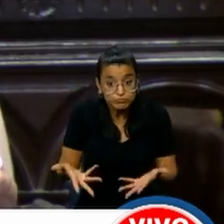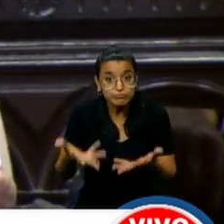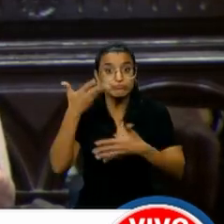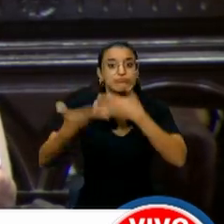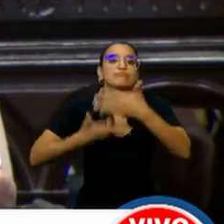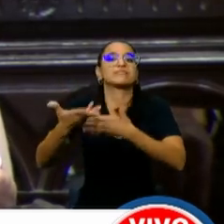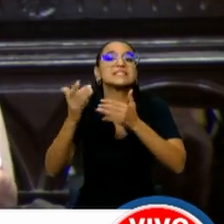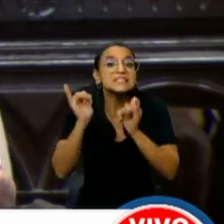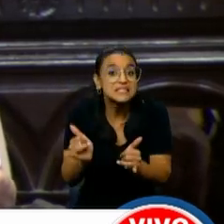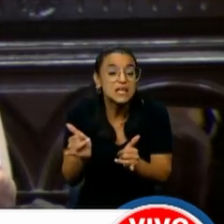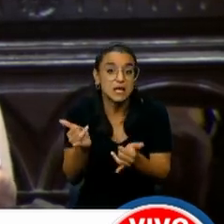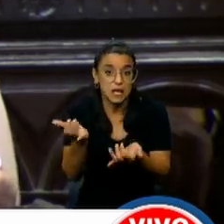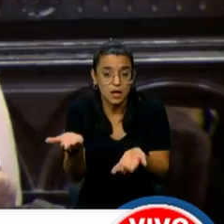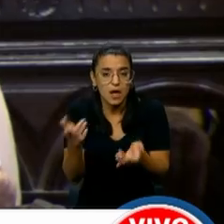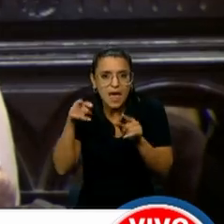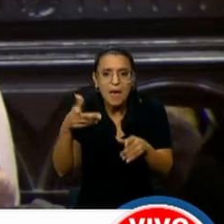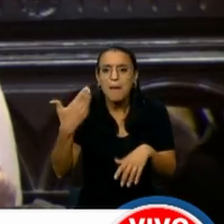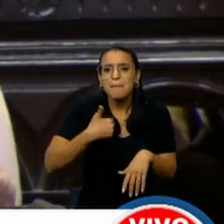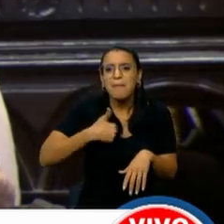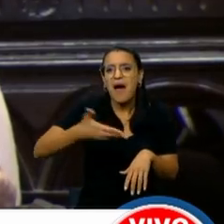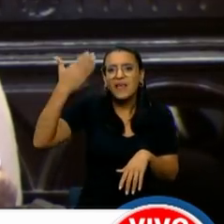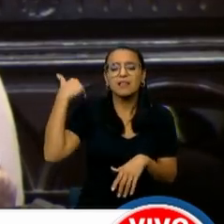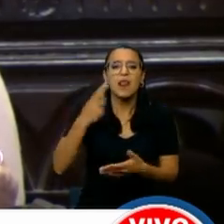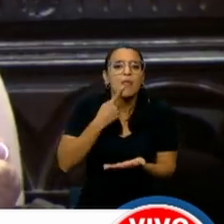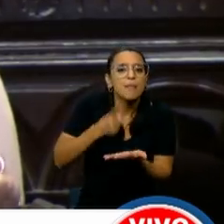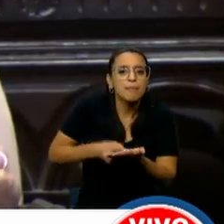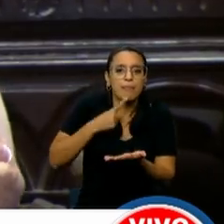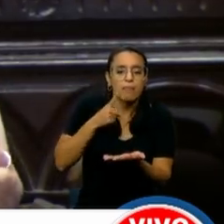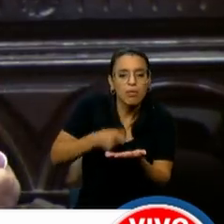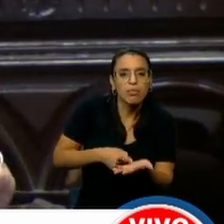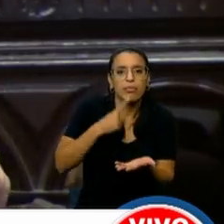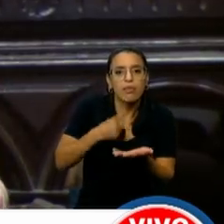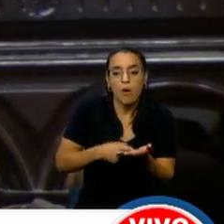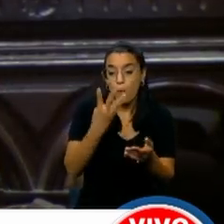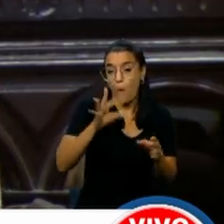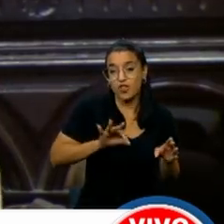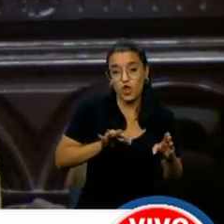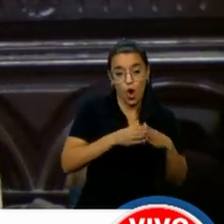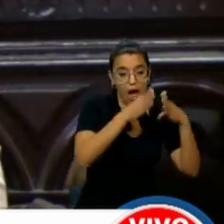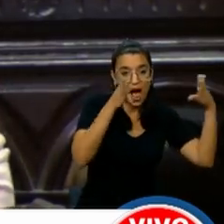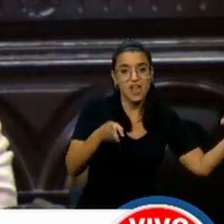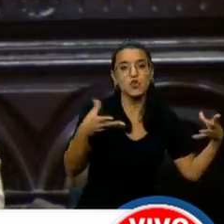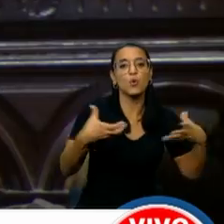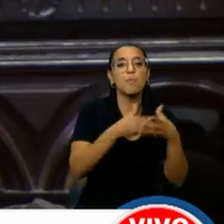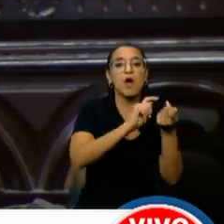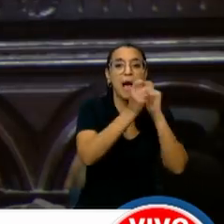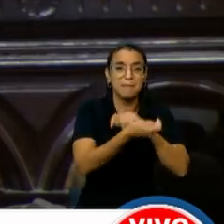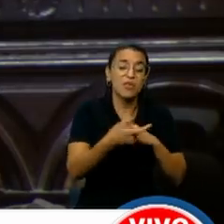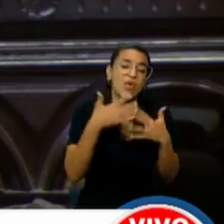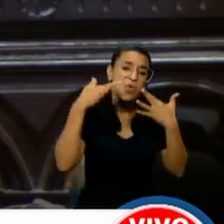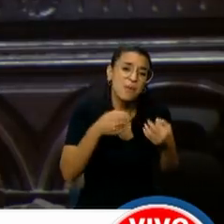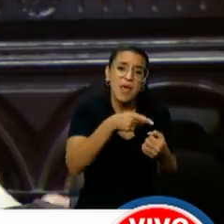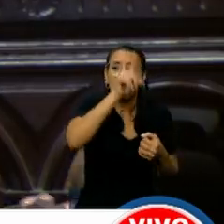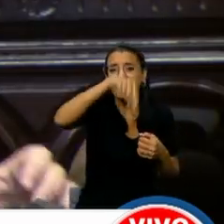recuperación de un país que viene de medidas de esto sobre todo de estos últimos cuatro años de cambiemos que realmente han